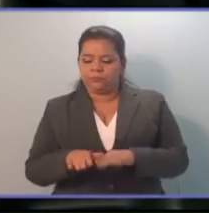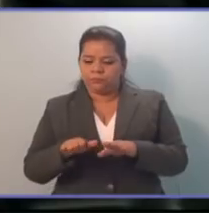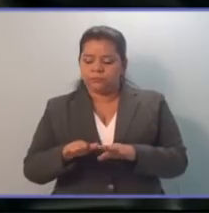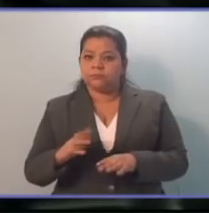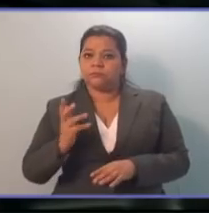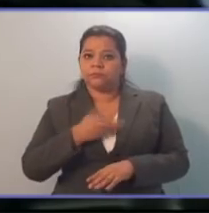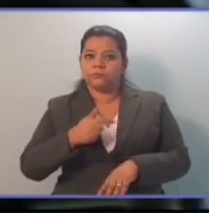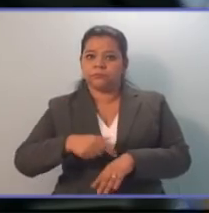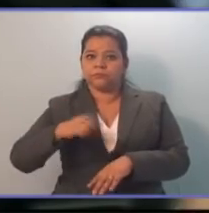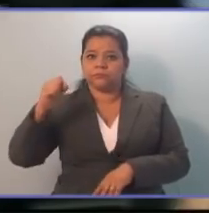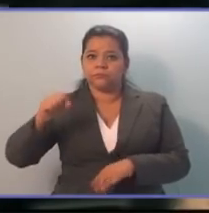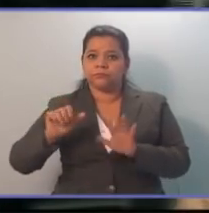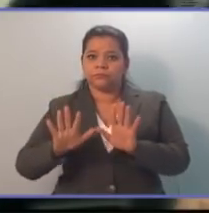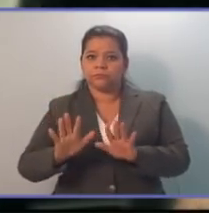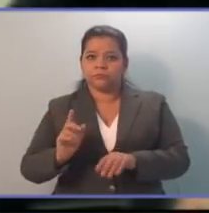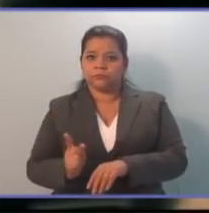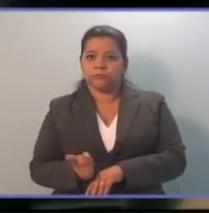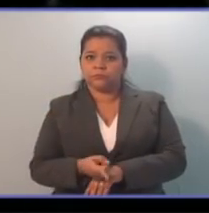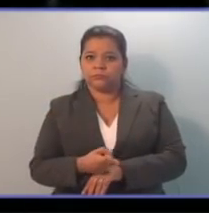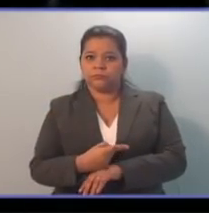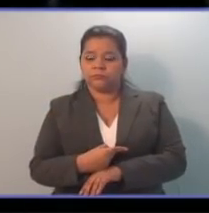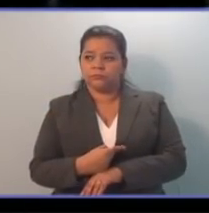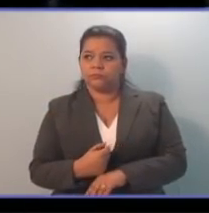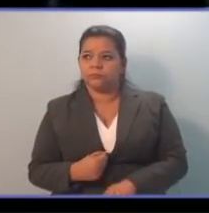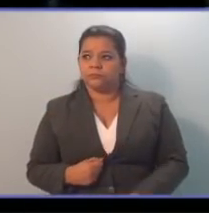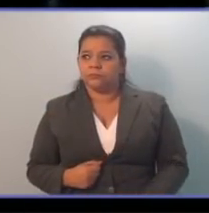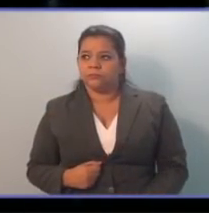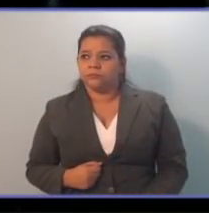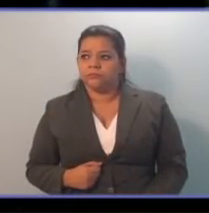un receso de 10 minutos.